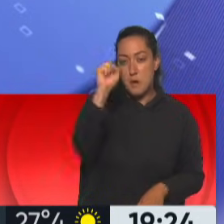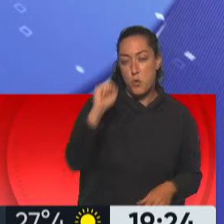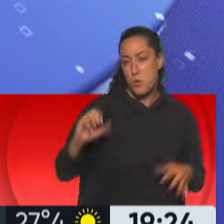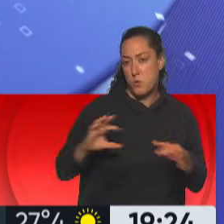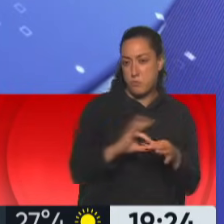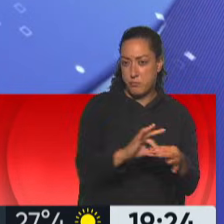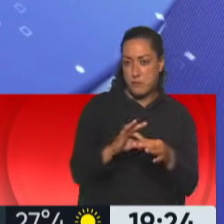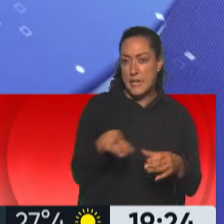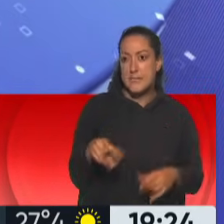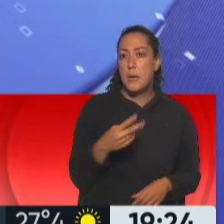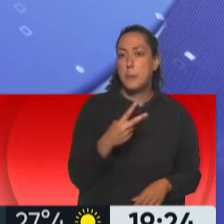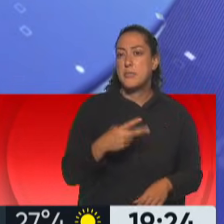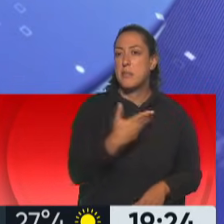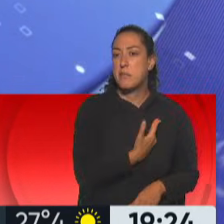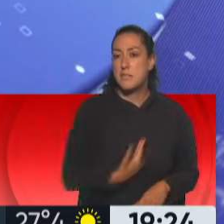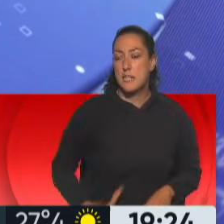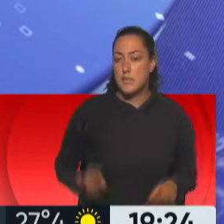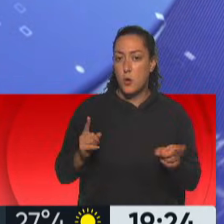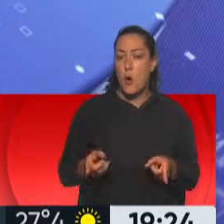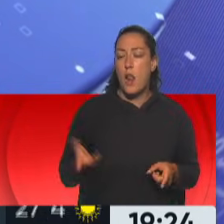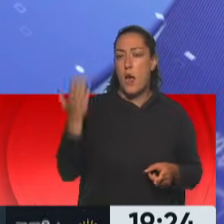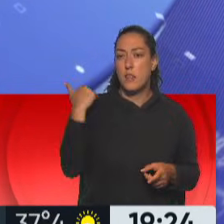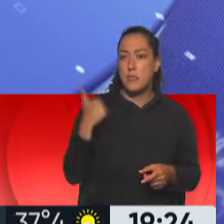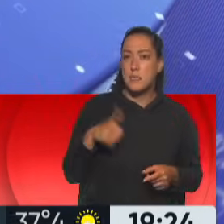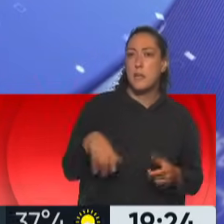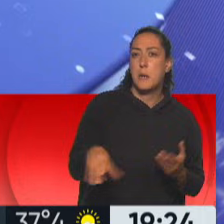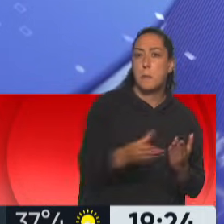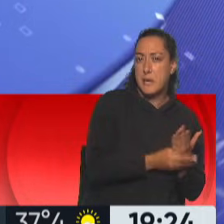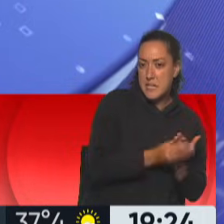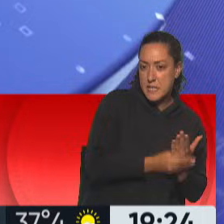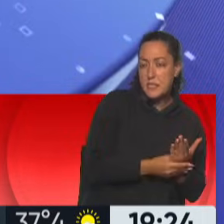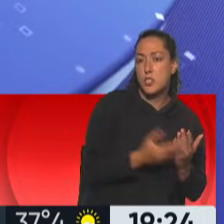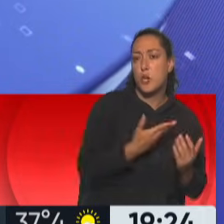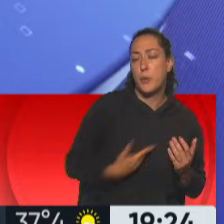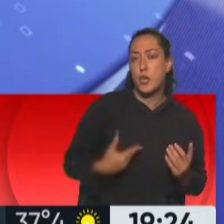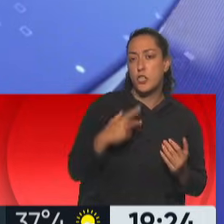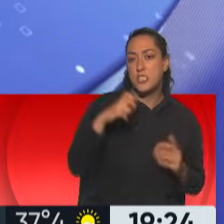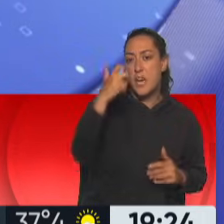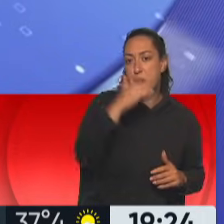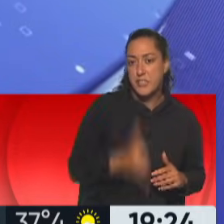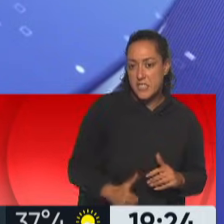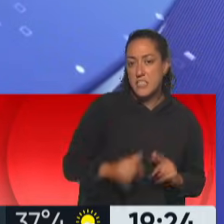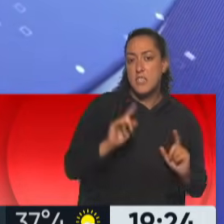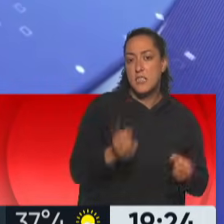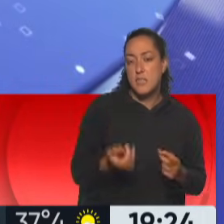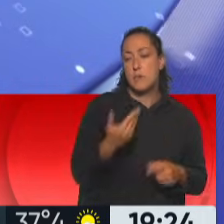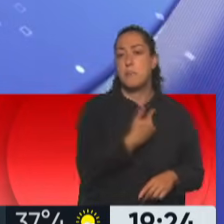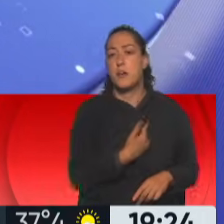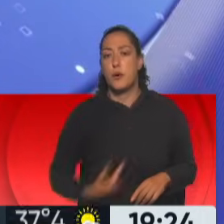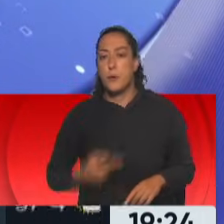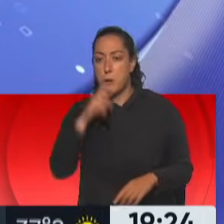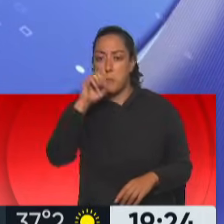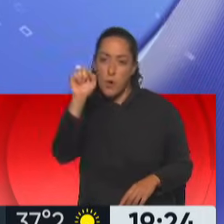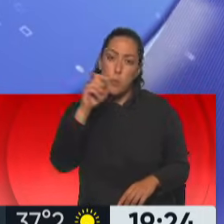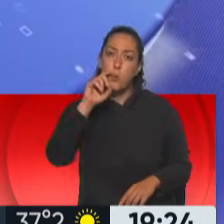era vicepresidenta, ocupó distintos cargos como ministra, tanto durante los gobiernos de Hugo Chávez como durante los gobiernos de Maduro. Y como